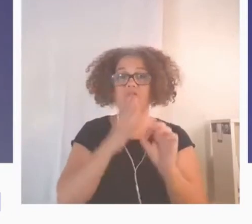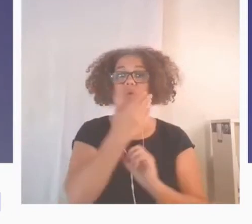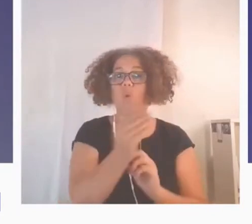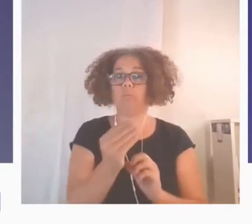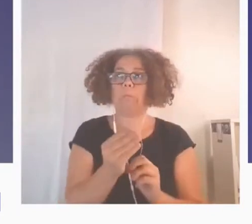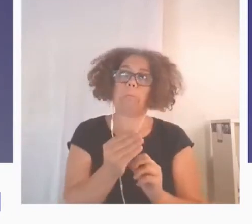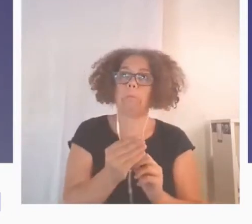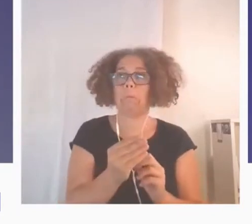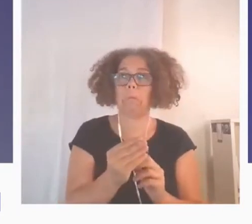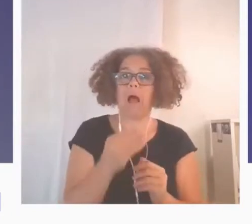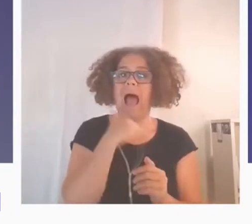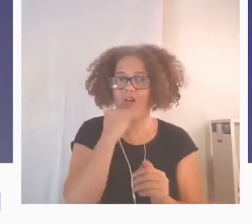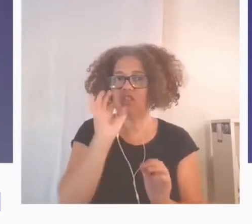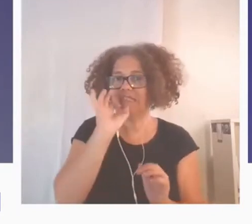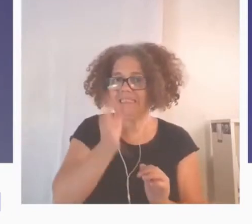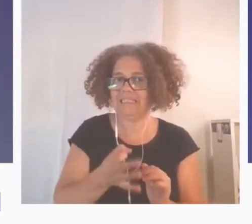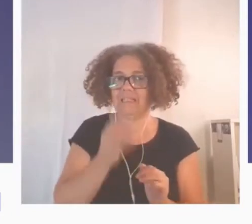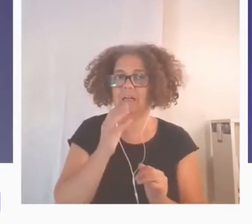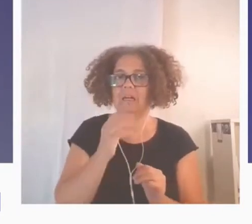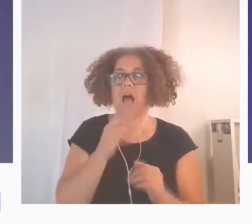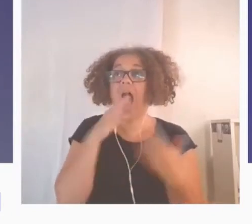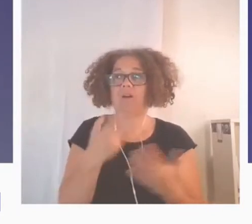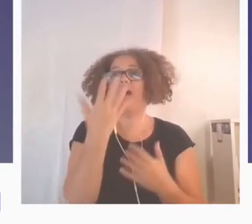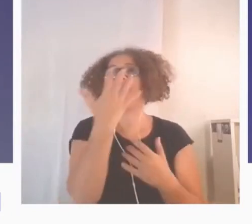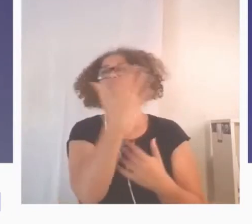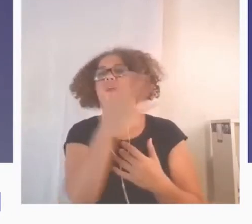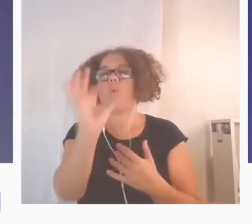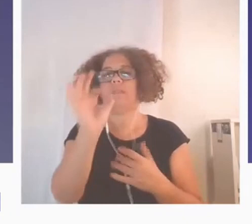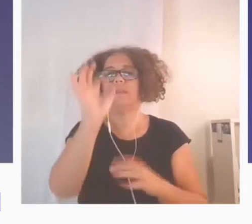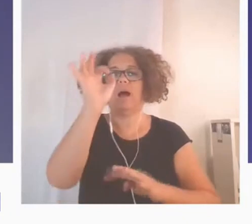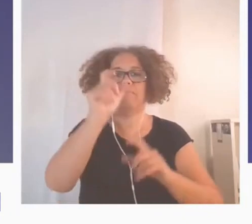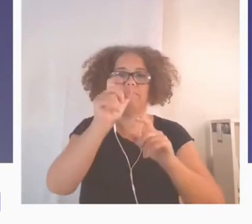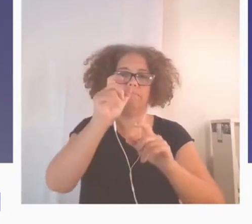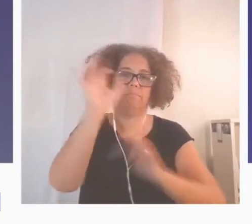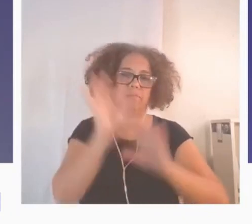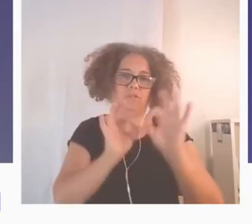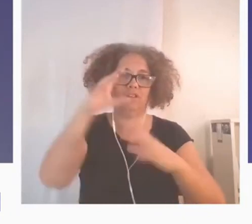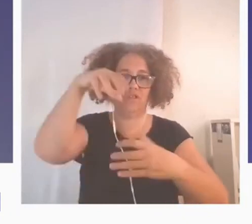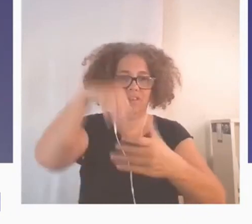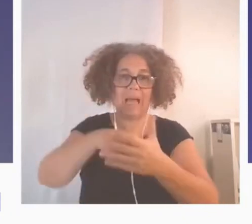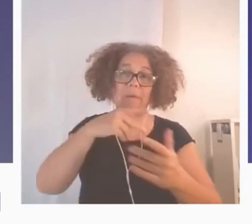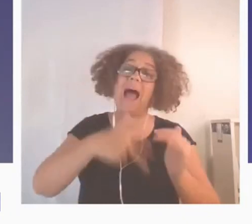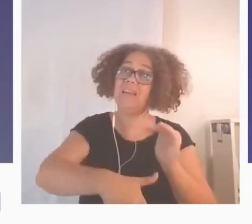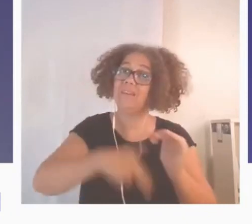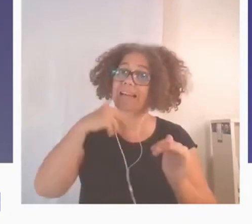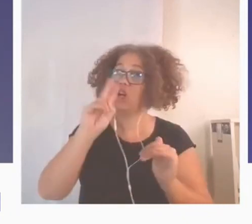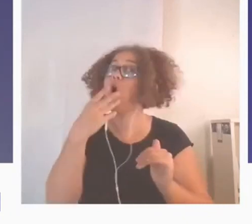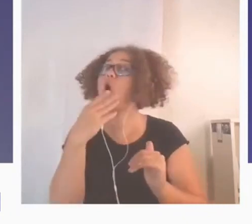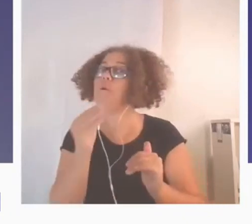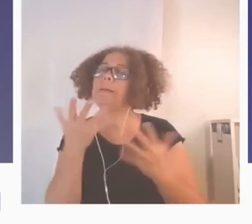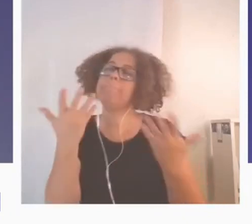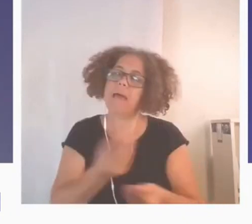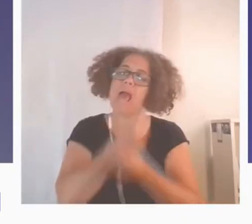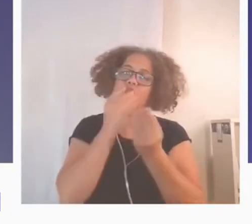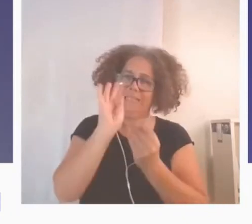conocía lo que eran los ODS. Ahora estamos hablando de un 50% de la sociedad a nivel de Euskadi. Entonces, bueno, vamos mejorando, pero